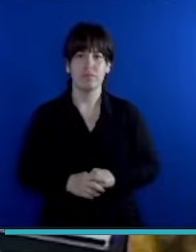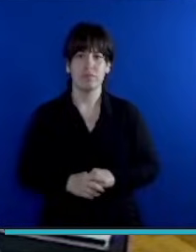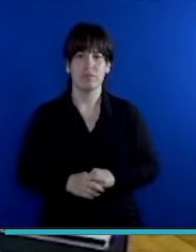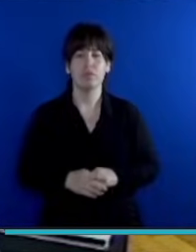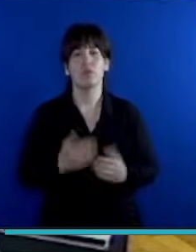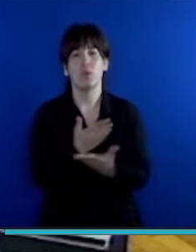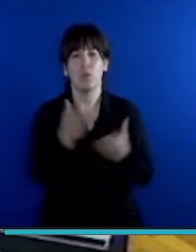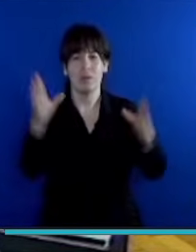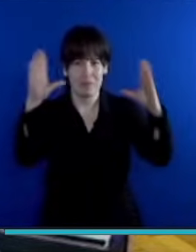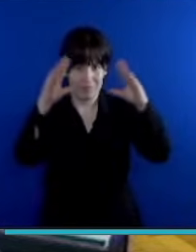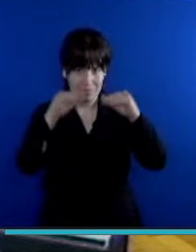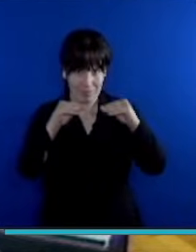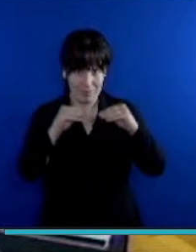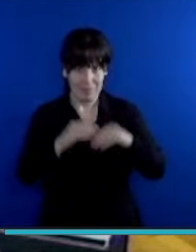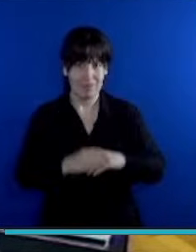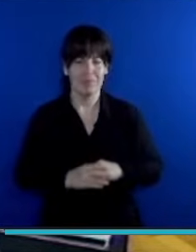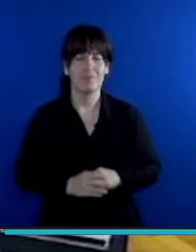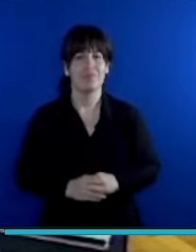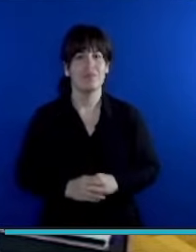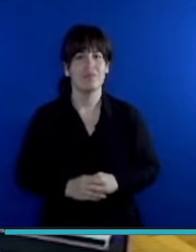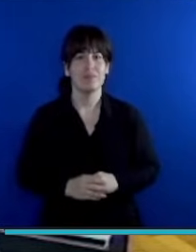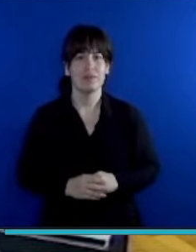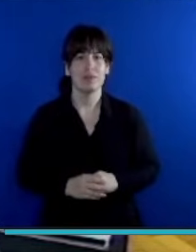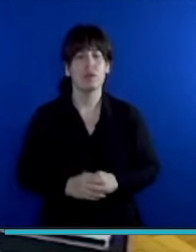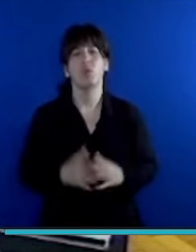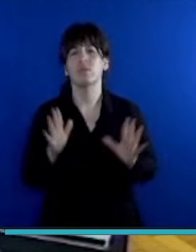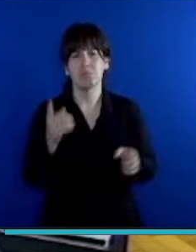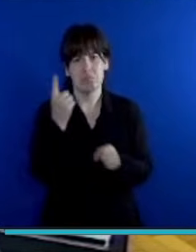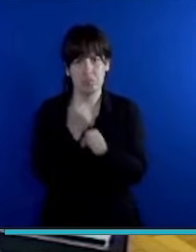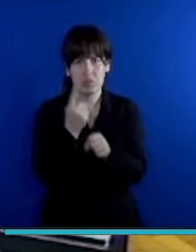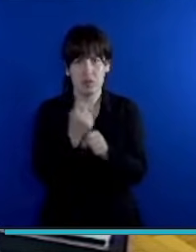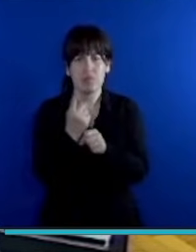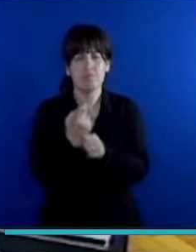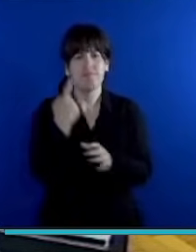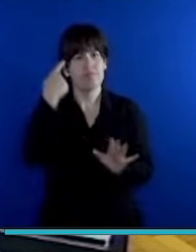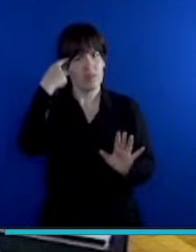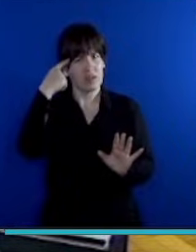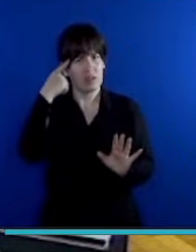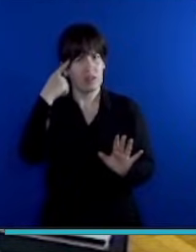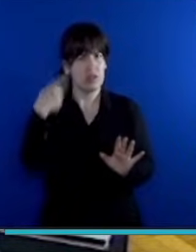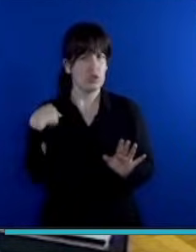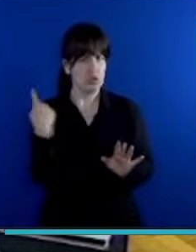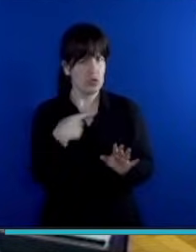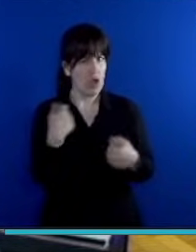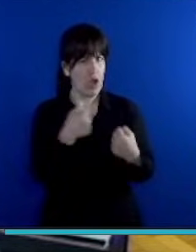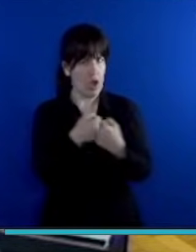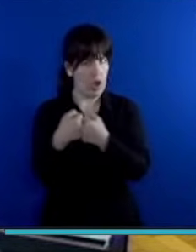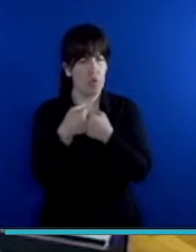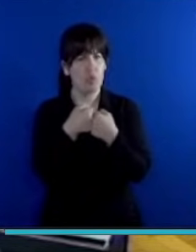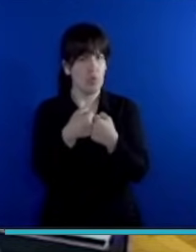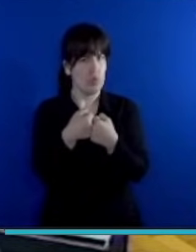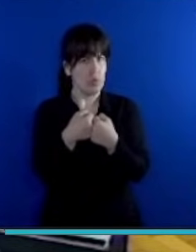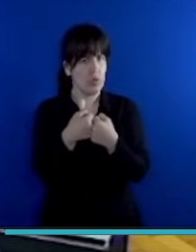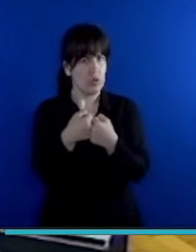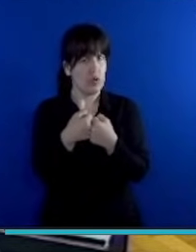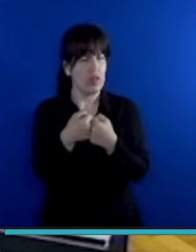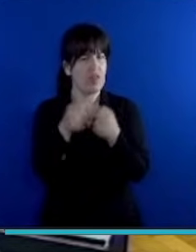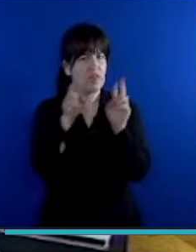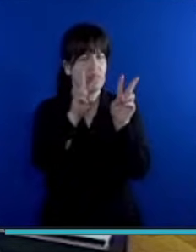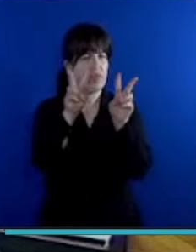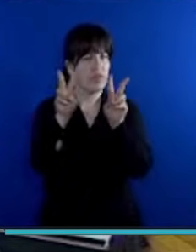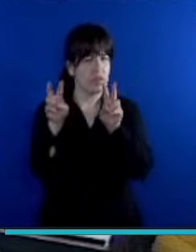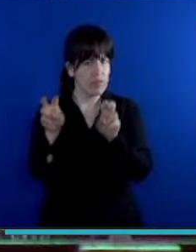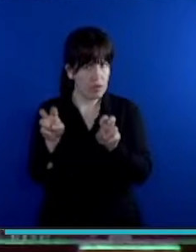Buenas noches. En primer lugar, pensé que habíamos llegado a un acuerdo en